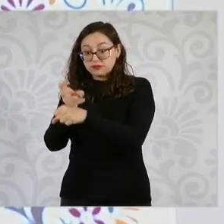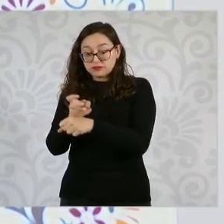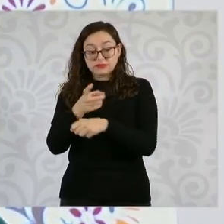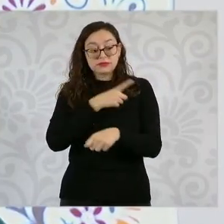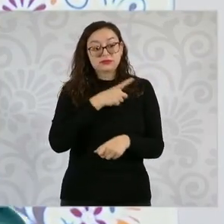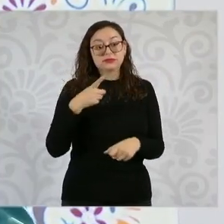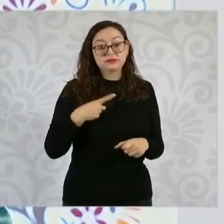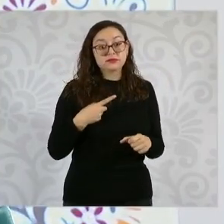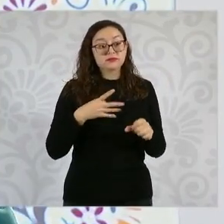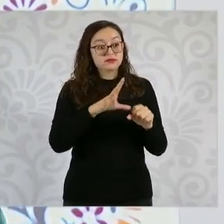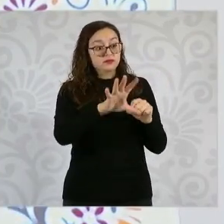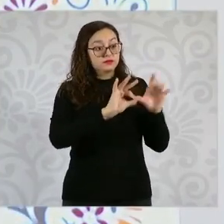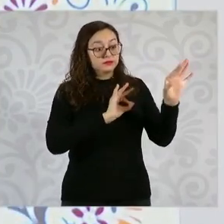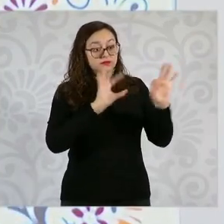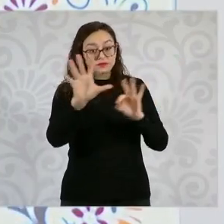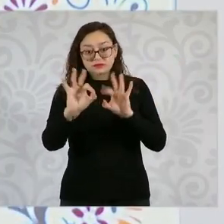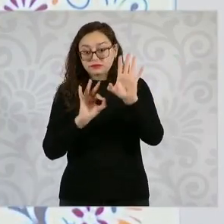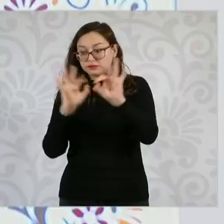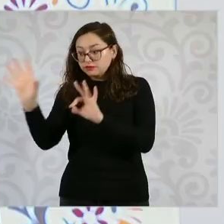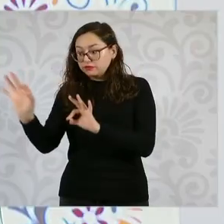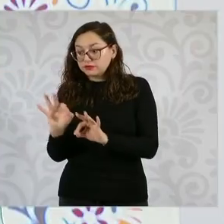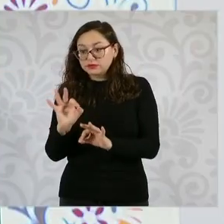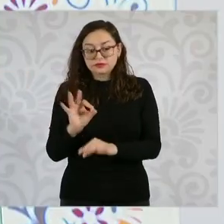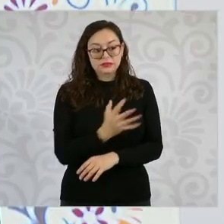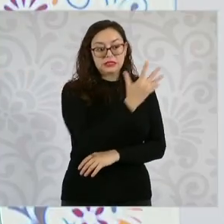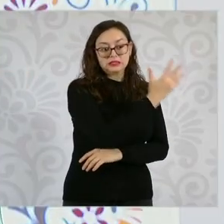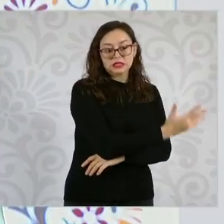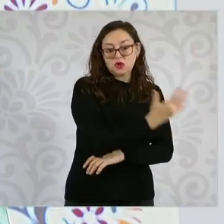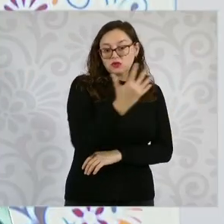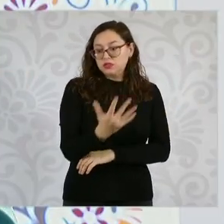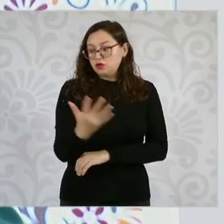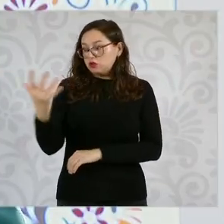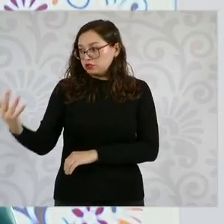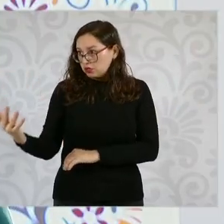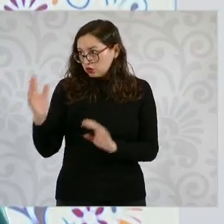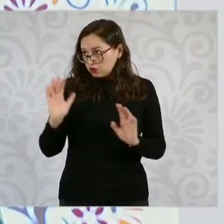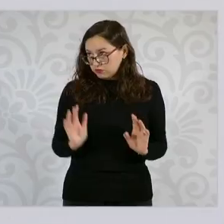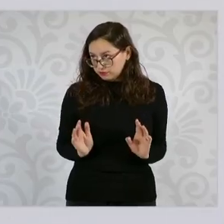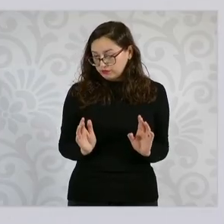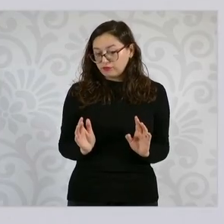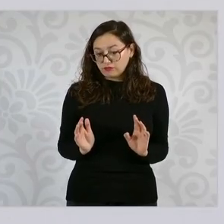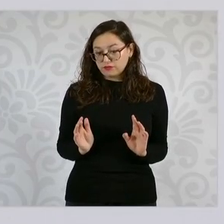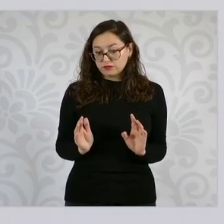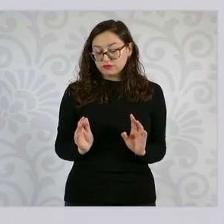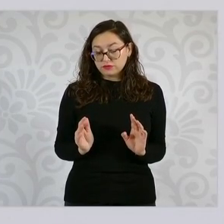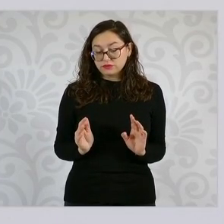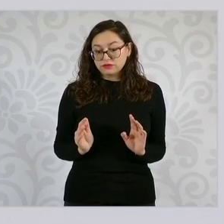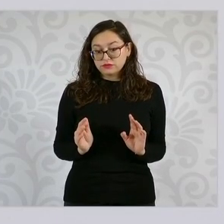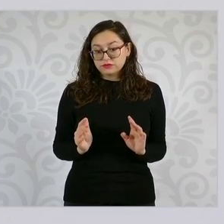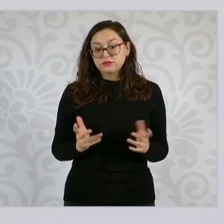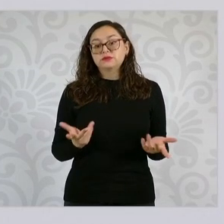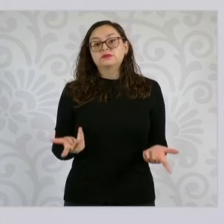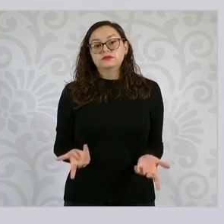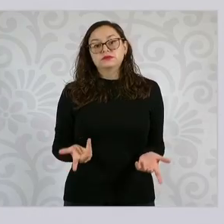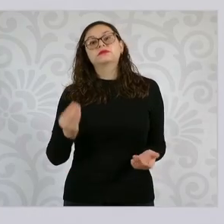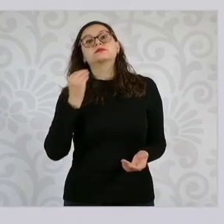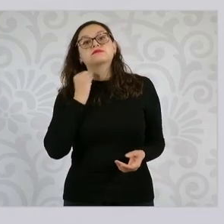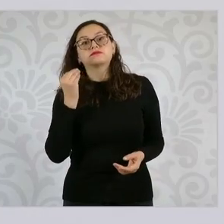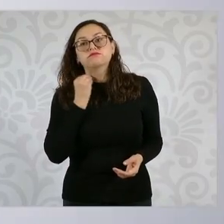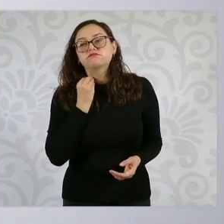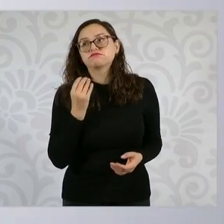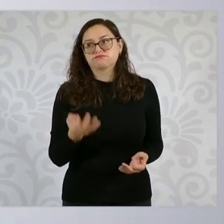personalidades, por supuesto abogados, abogadas reconocidas, el Congreso